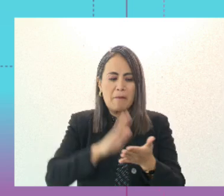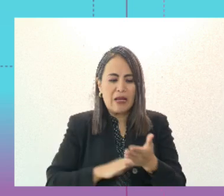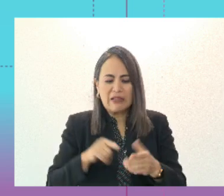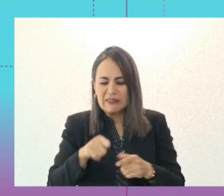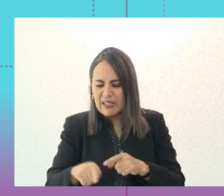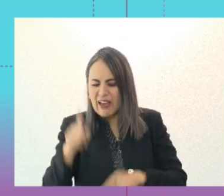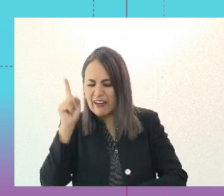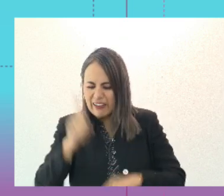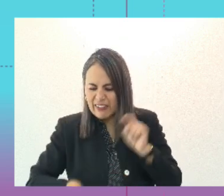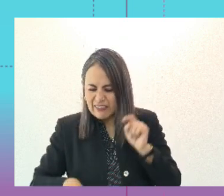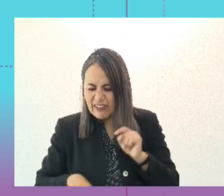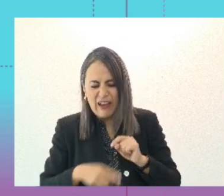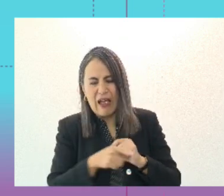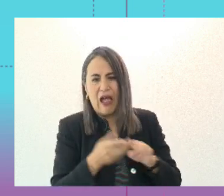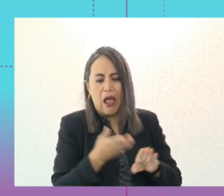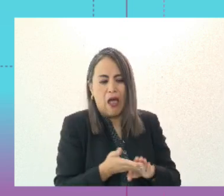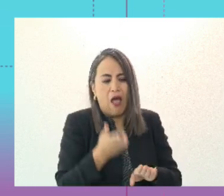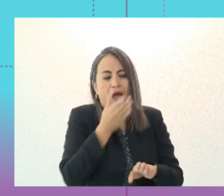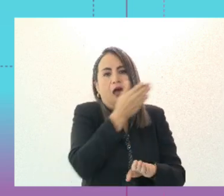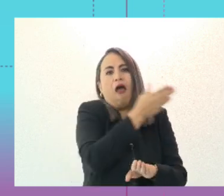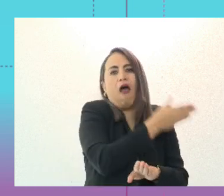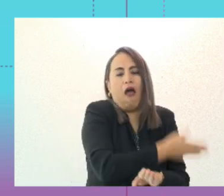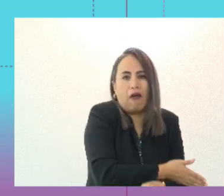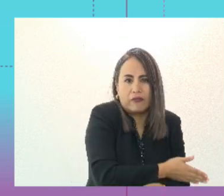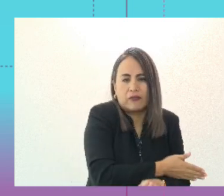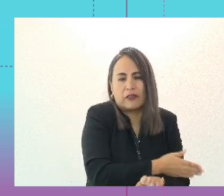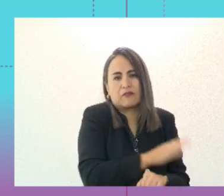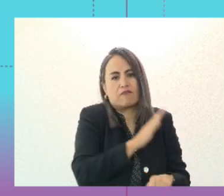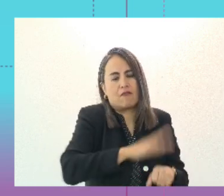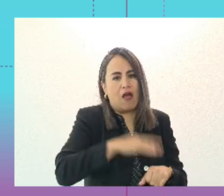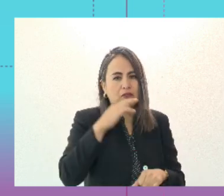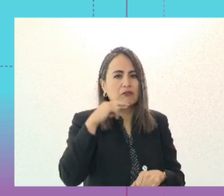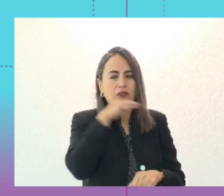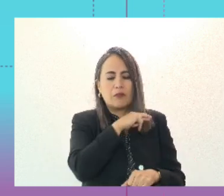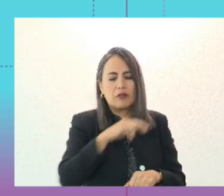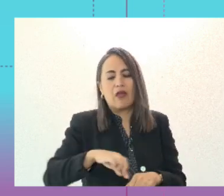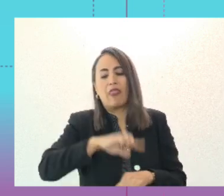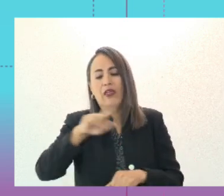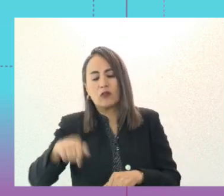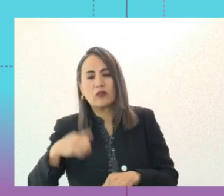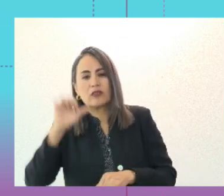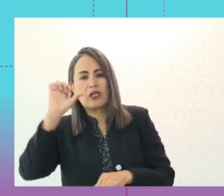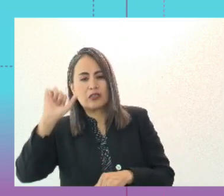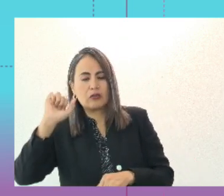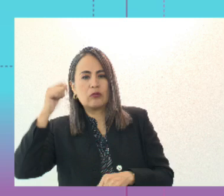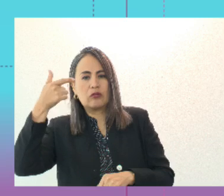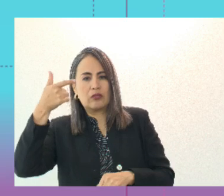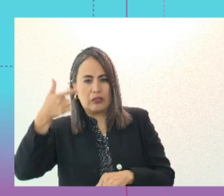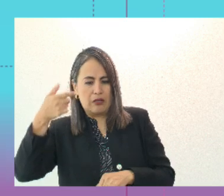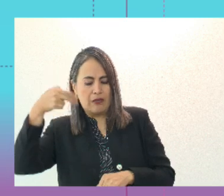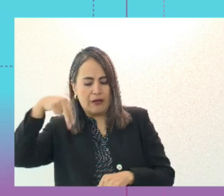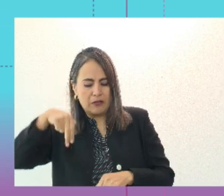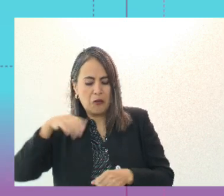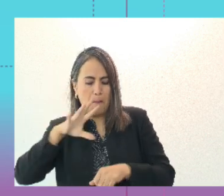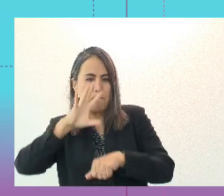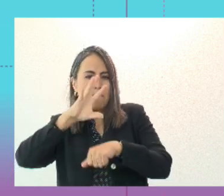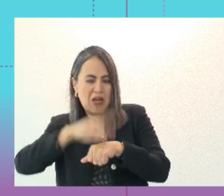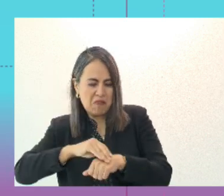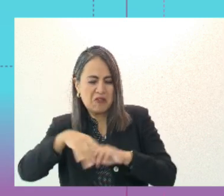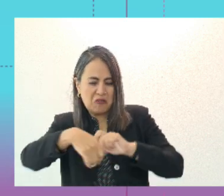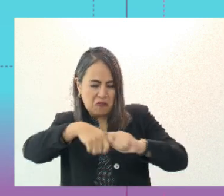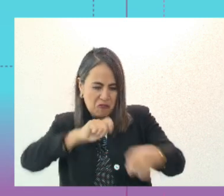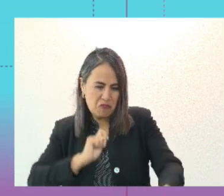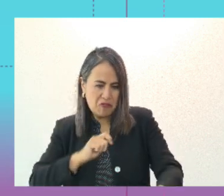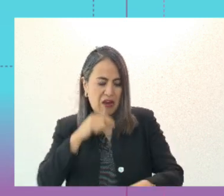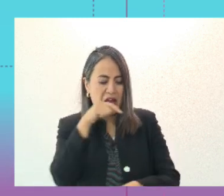con un procedimiento mucho más ágil a un dictamen emitido por el Archivo General de la Nación y lo tenemos en nuestros archivos de